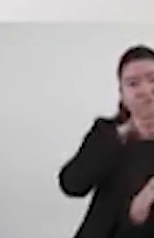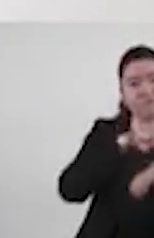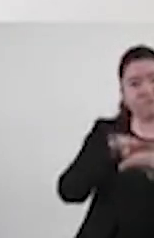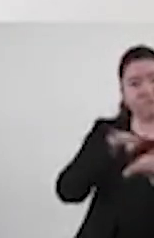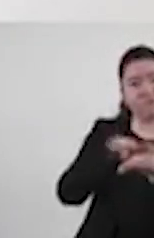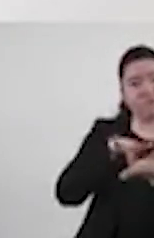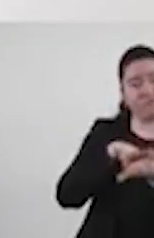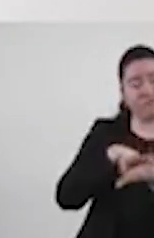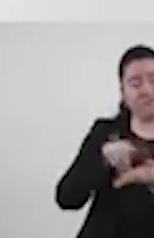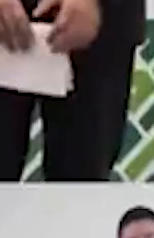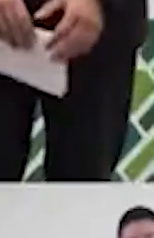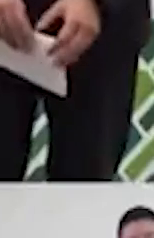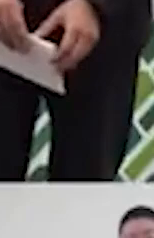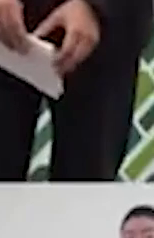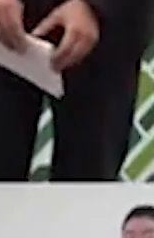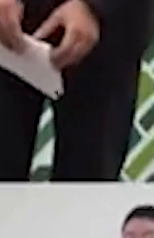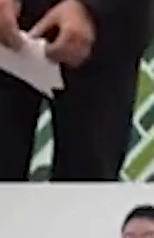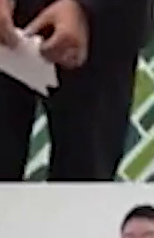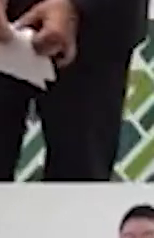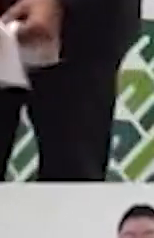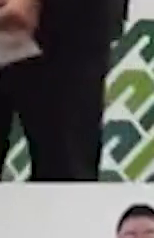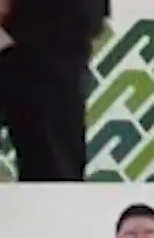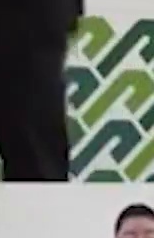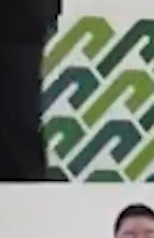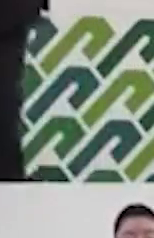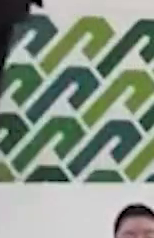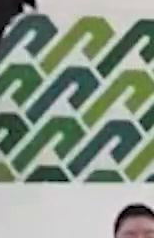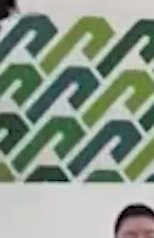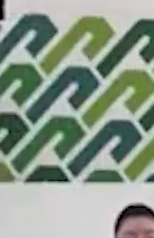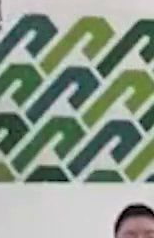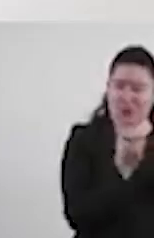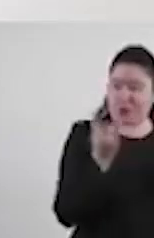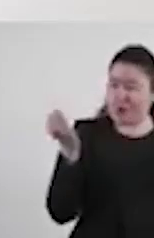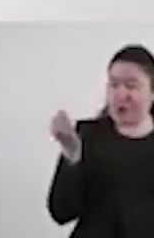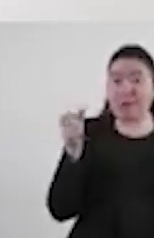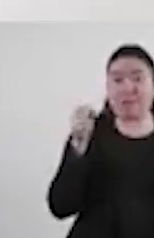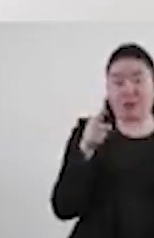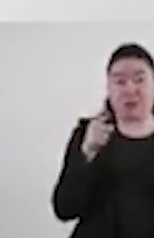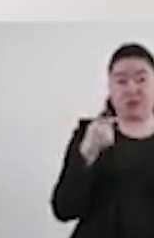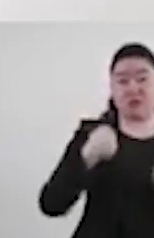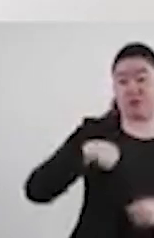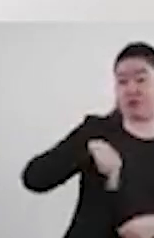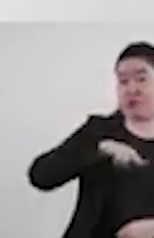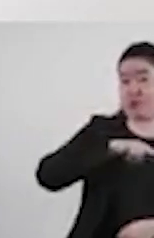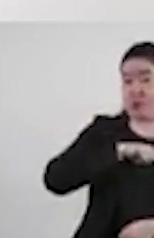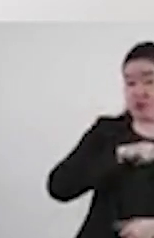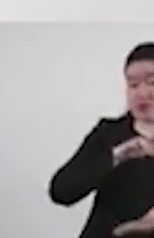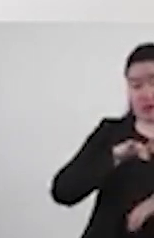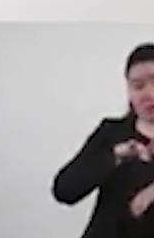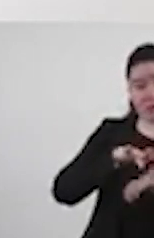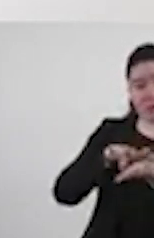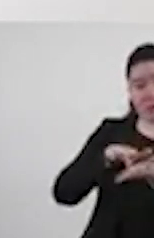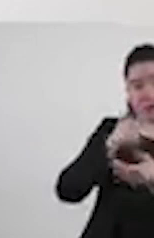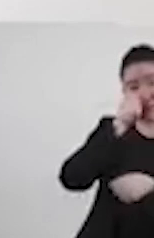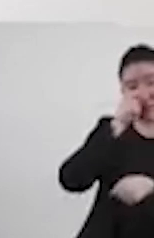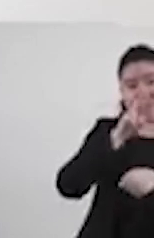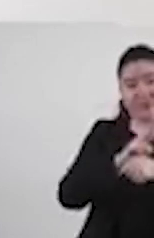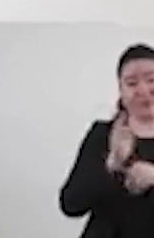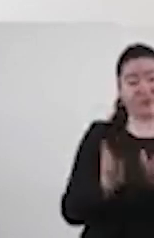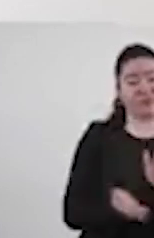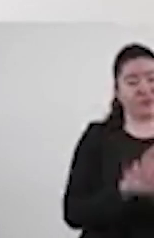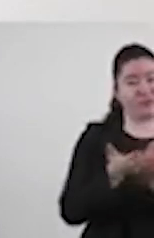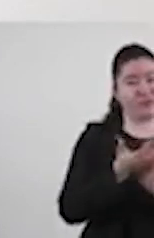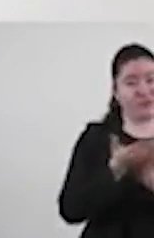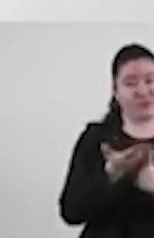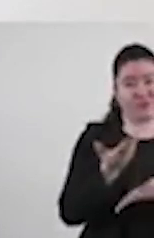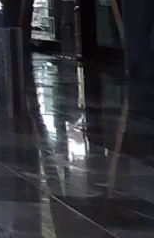el gobierno de Rafael Moreno Valle, se adjudicó a Florencia Serranía Soto, actual directora del Sistema de Transporte Colectivo de la Ciudad de México, un contrato